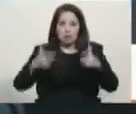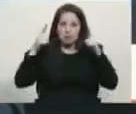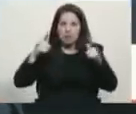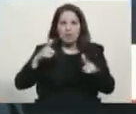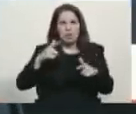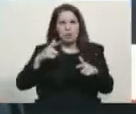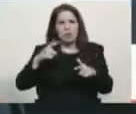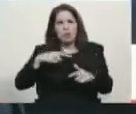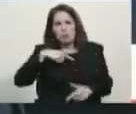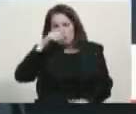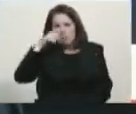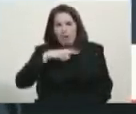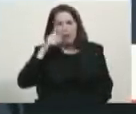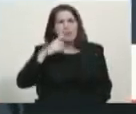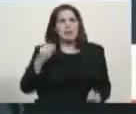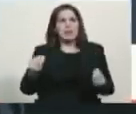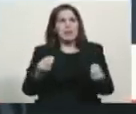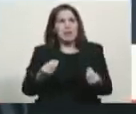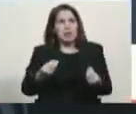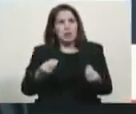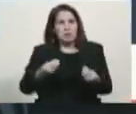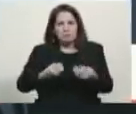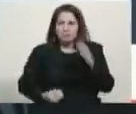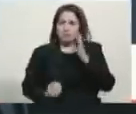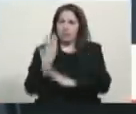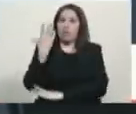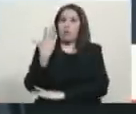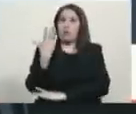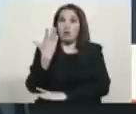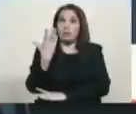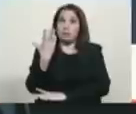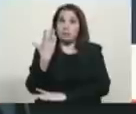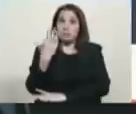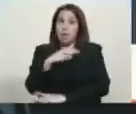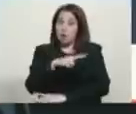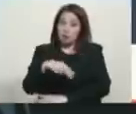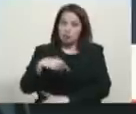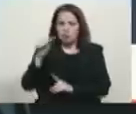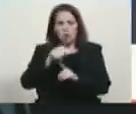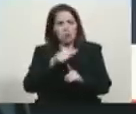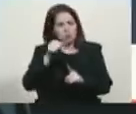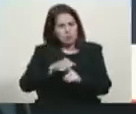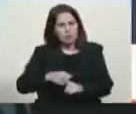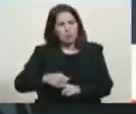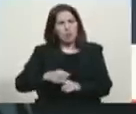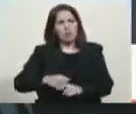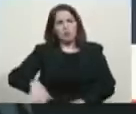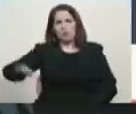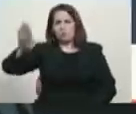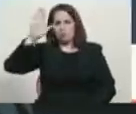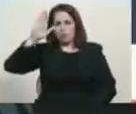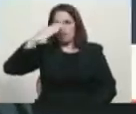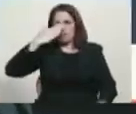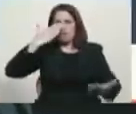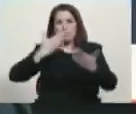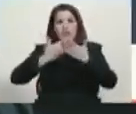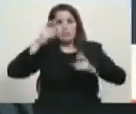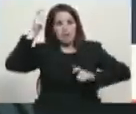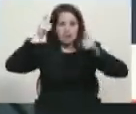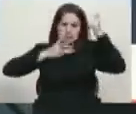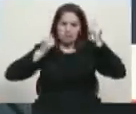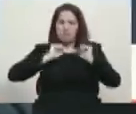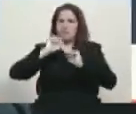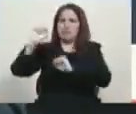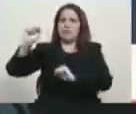padres fundadores. No solo luchamos por el juramento hecho ante el comandante Chávez de defender